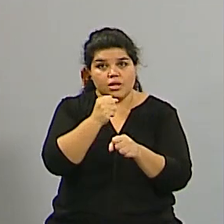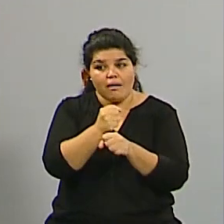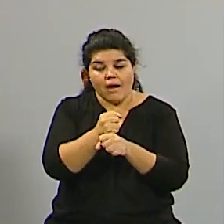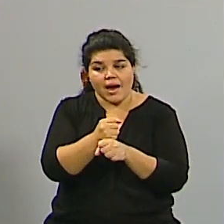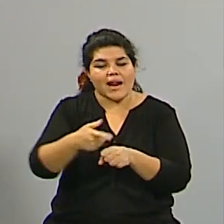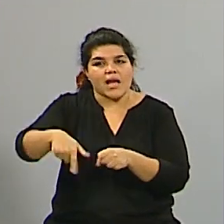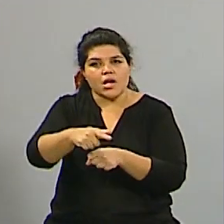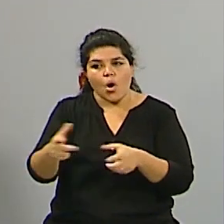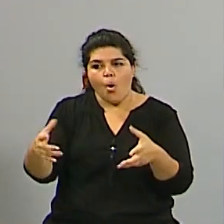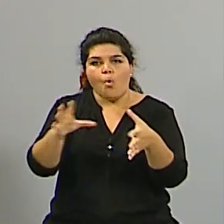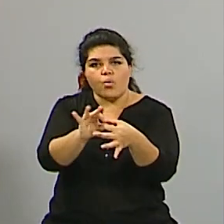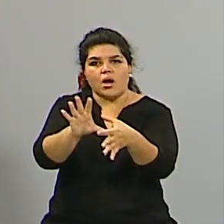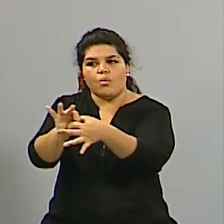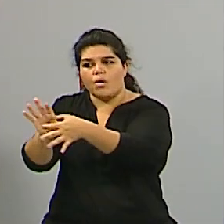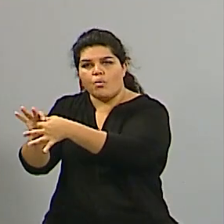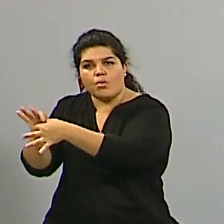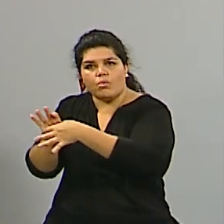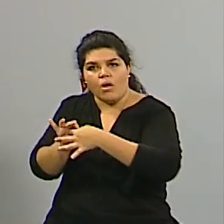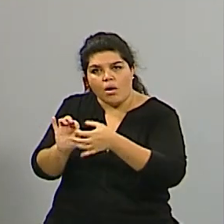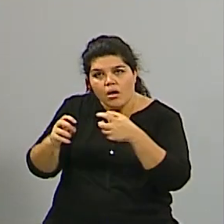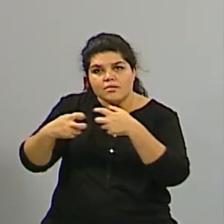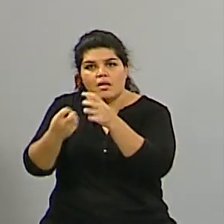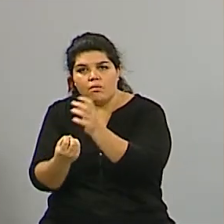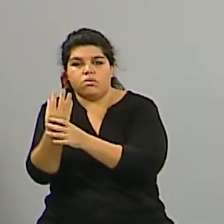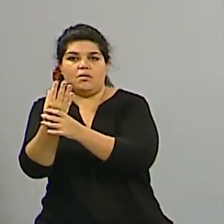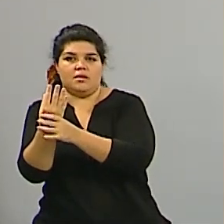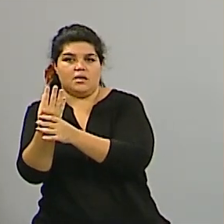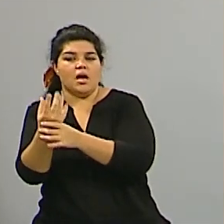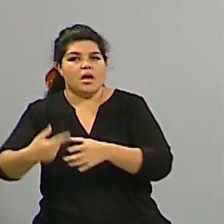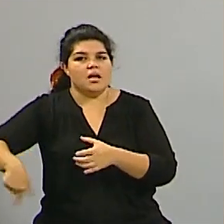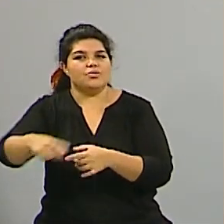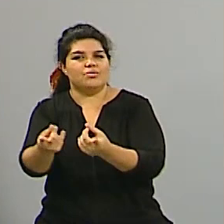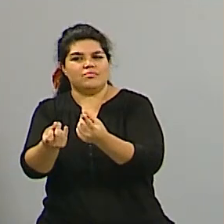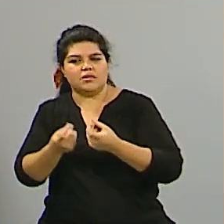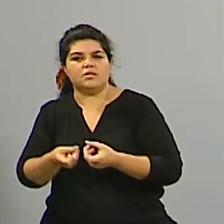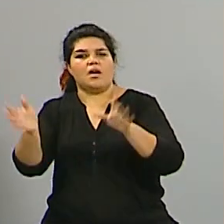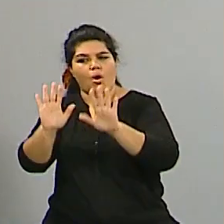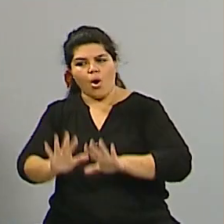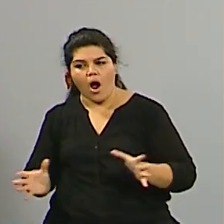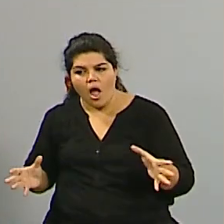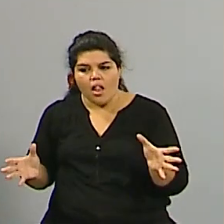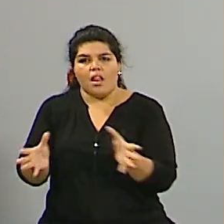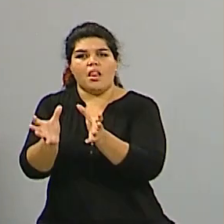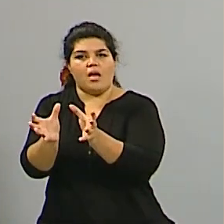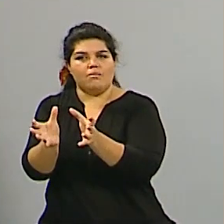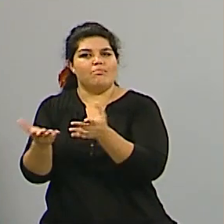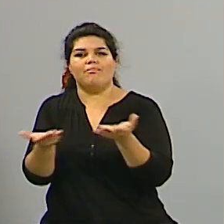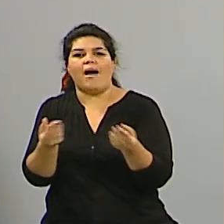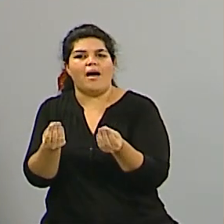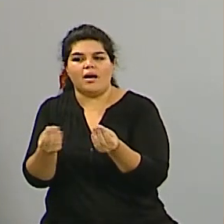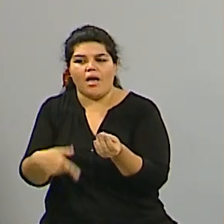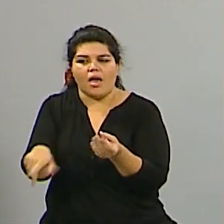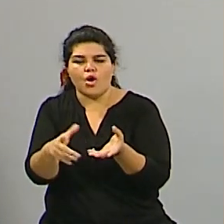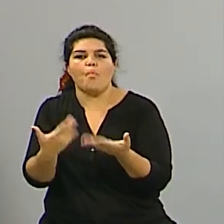sindicales combativas que dicen hay que ayudar a organizarse a este sector de trabajadores. Ahí hay un elemento